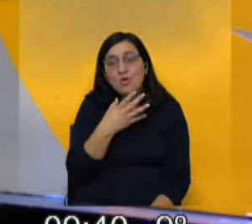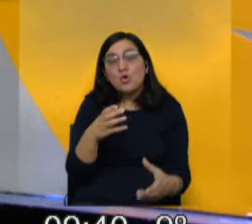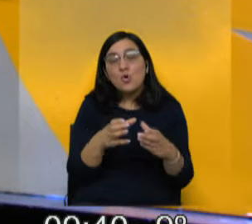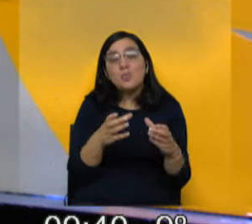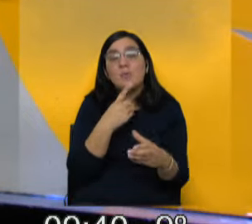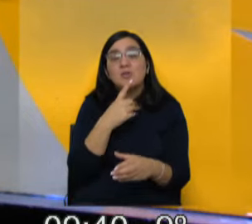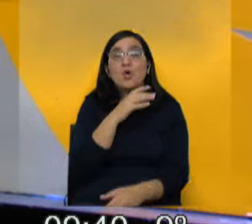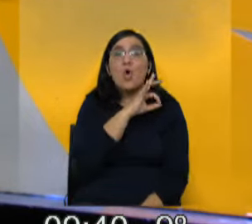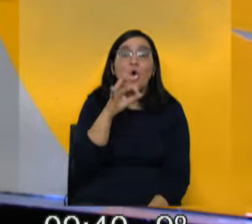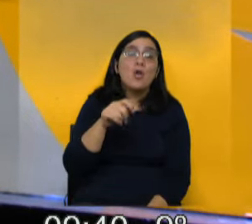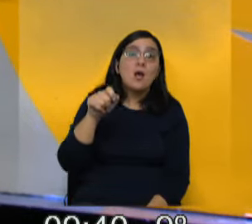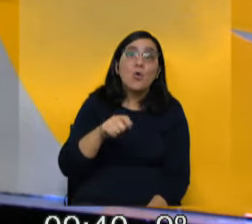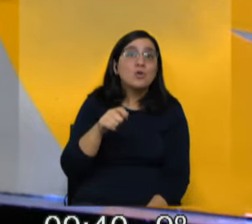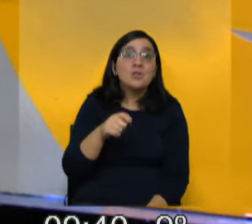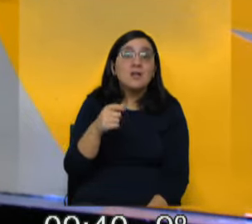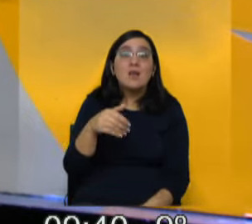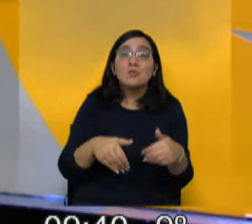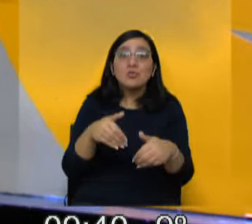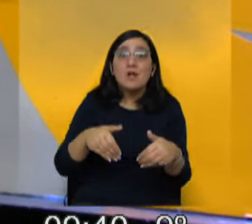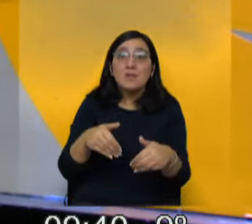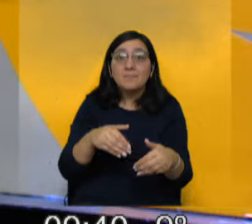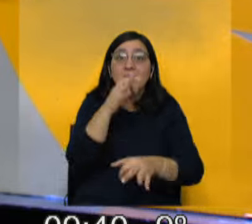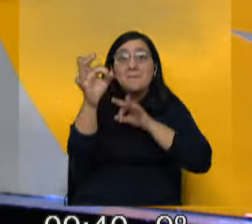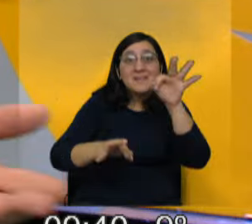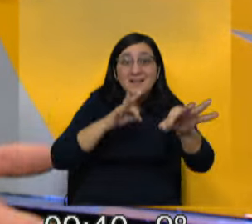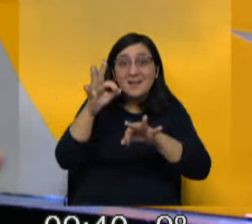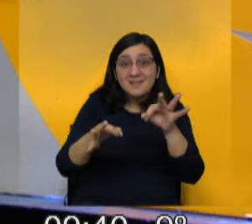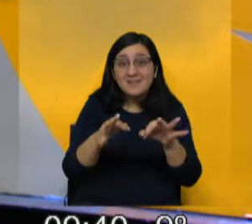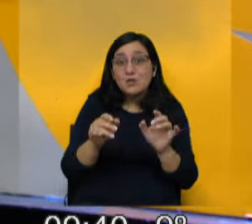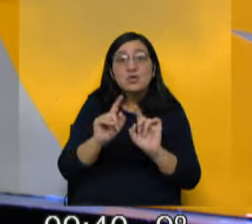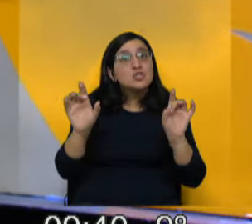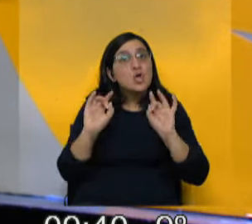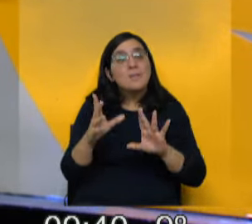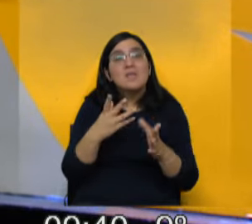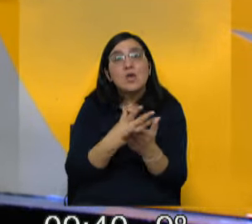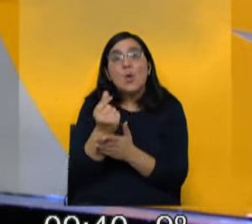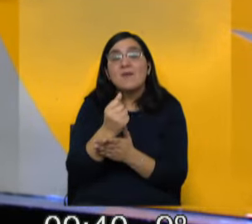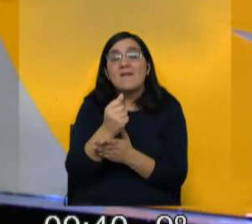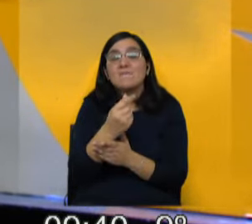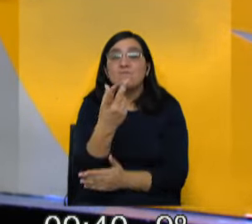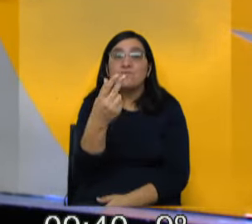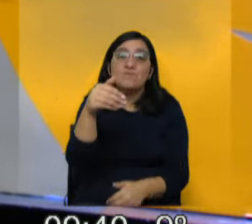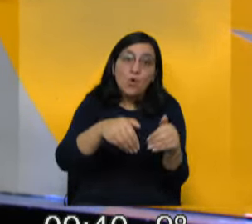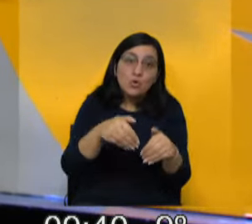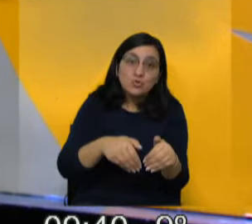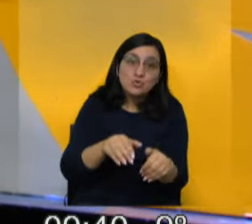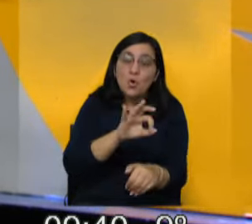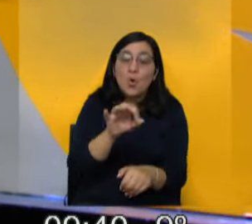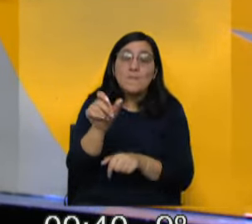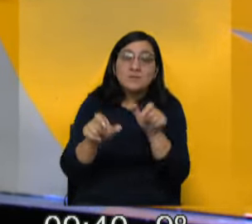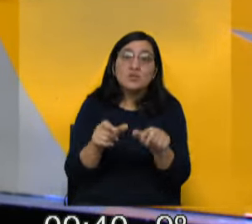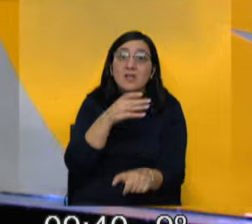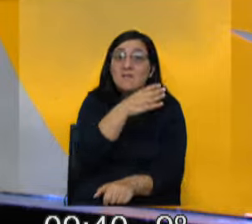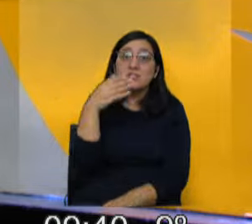la Corte Electoral o alguien saliera a desaznar, además de comprar votos, y bueno, comprar gente que salga a militar a los